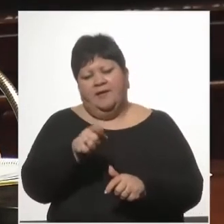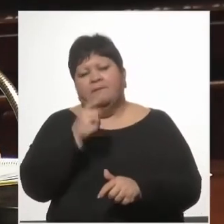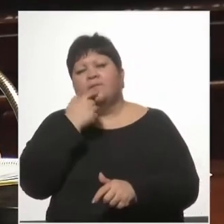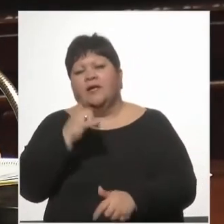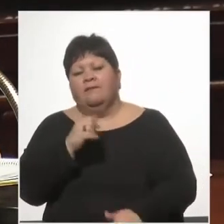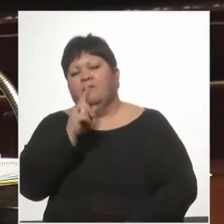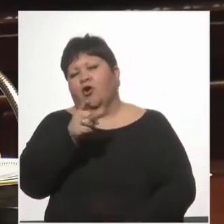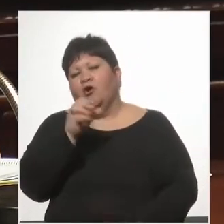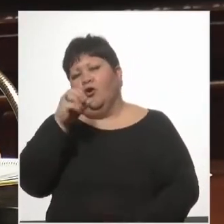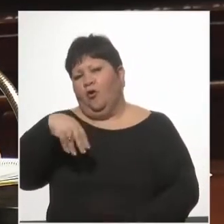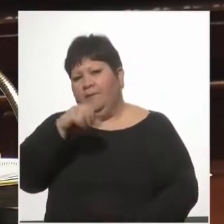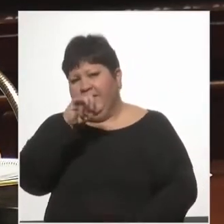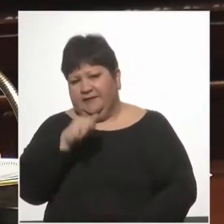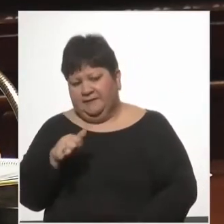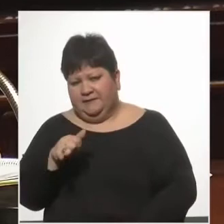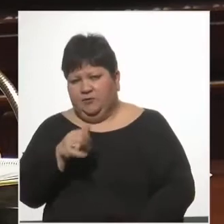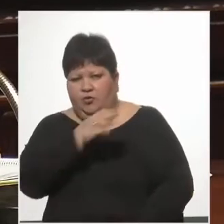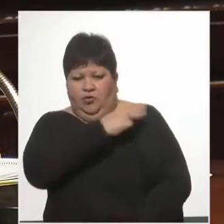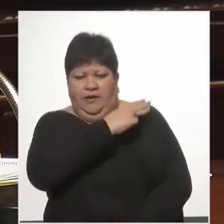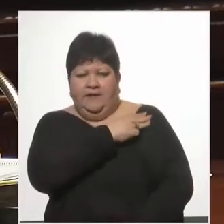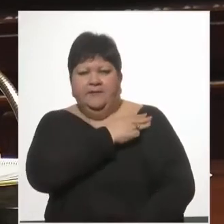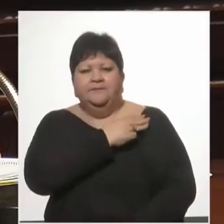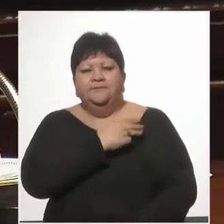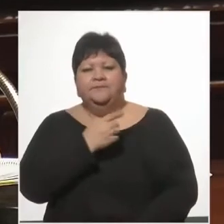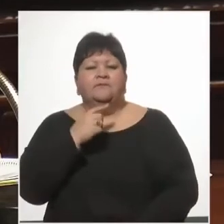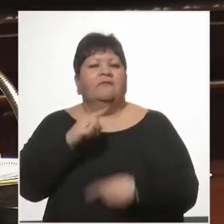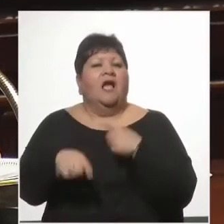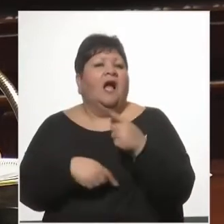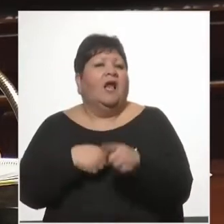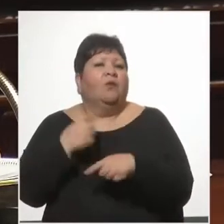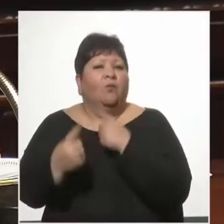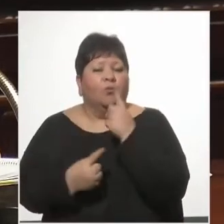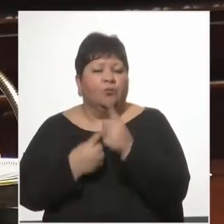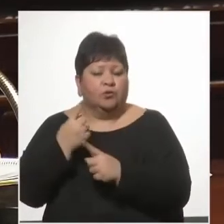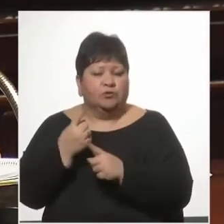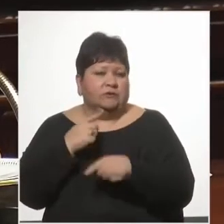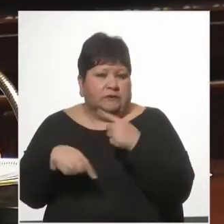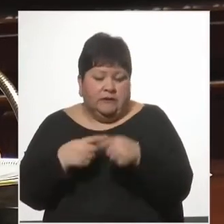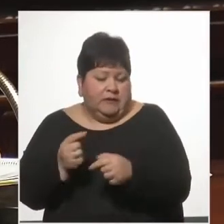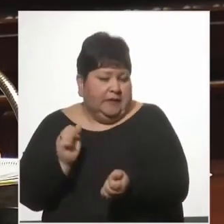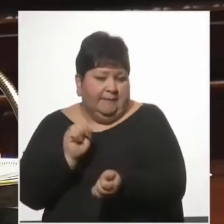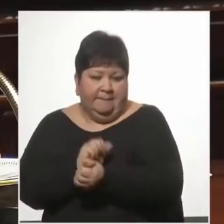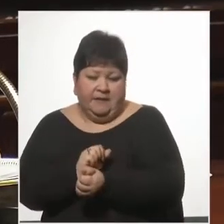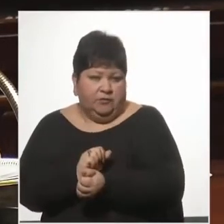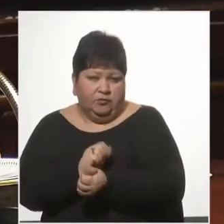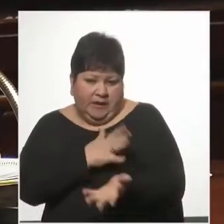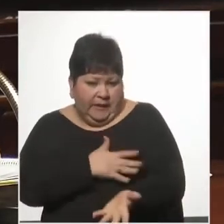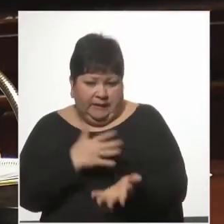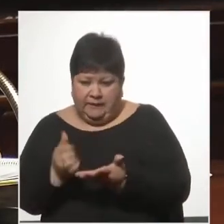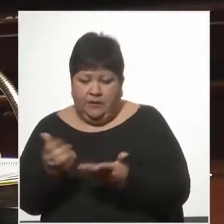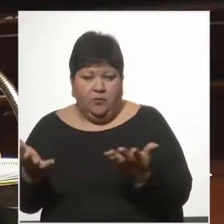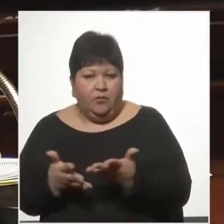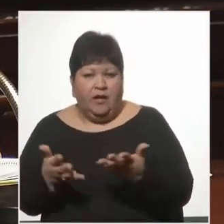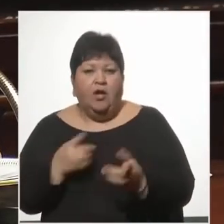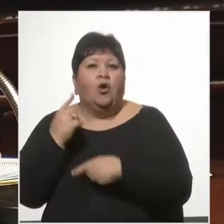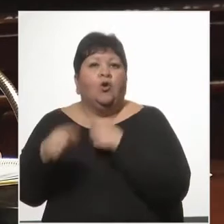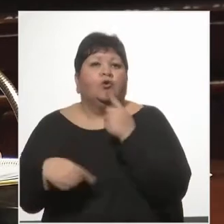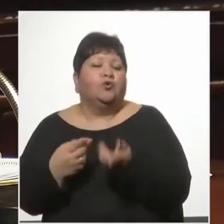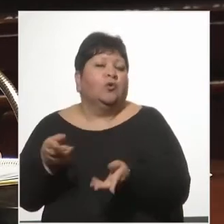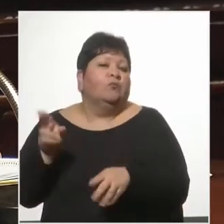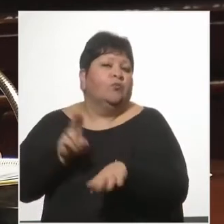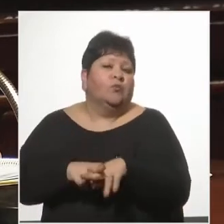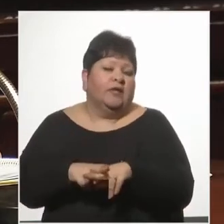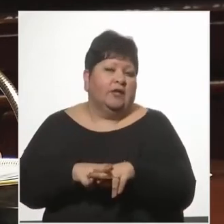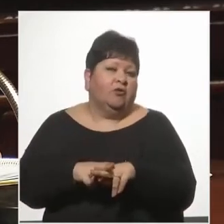Gómez. Algunos de esos condenados sin pruebas siguen presos hasta el día de hoy. Otros murieron en prisión. Ese mismo